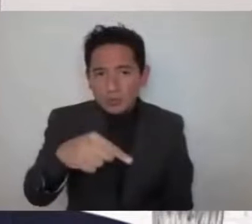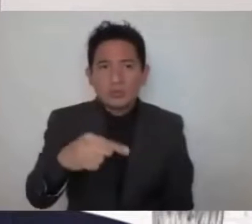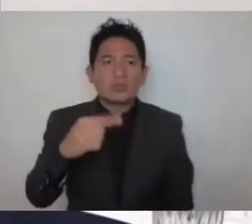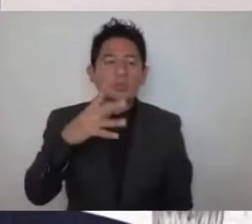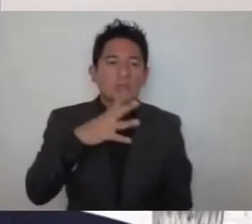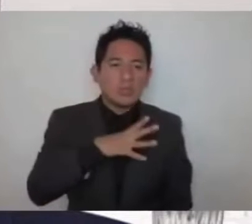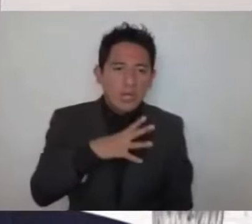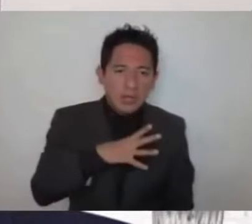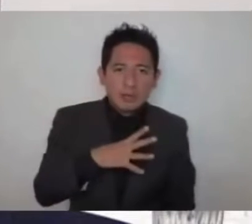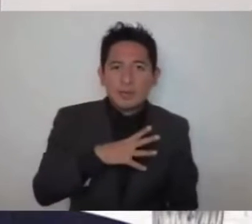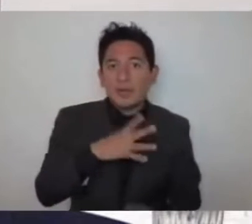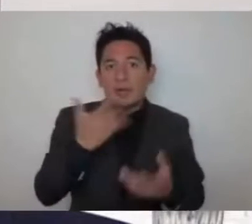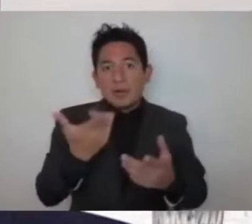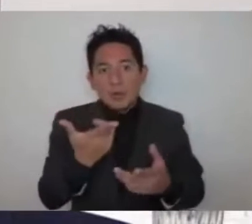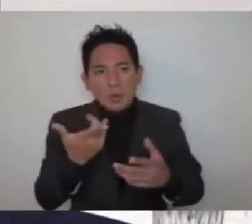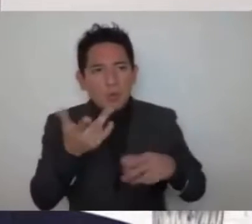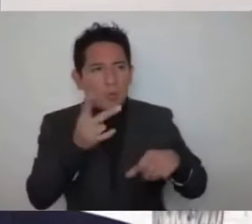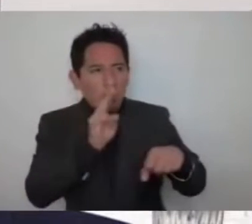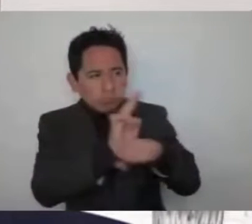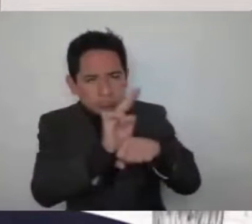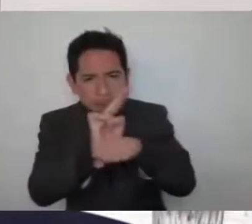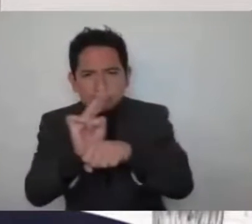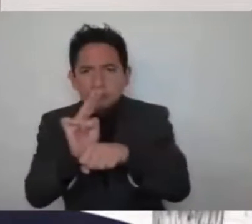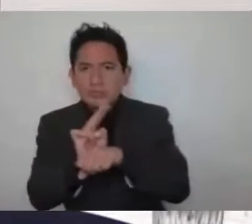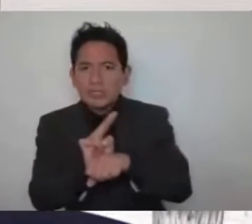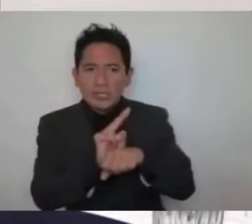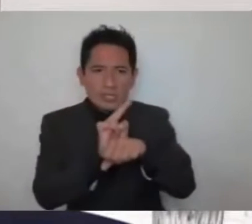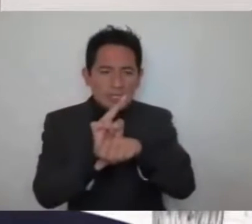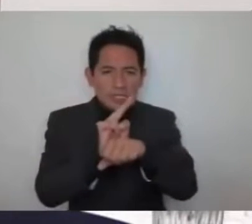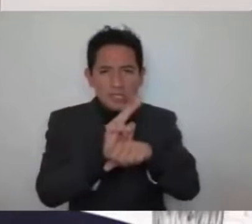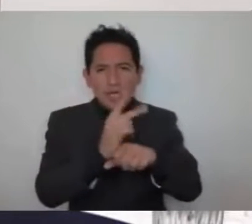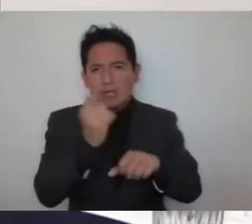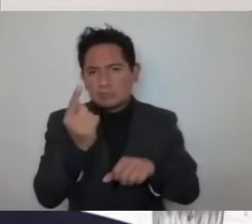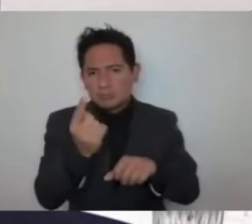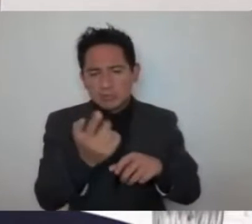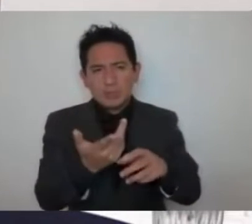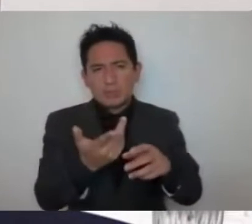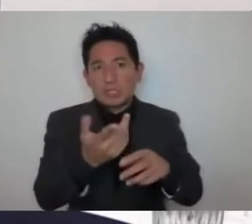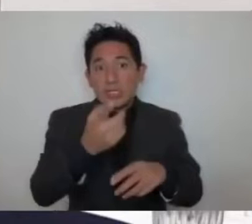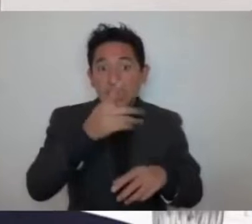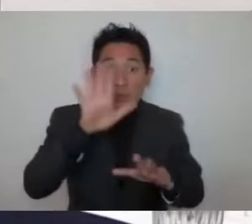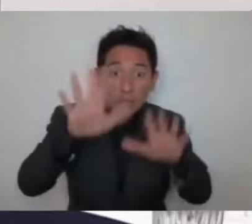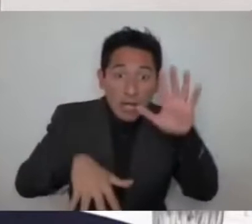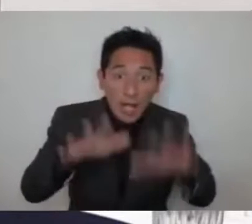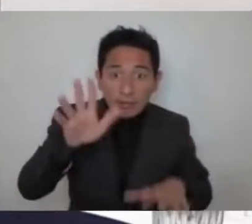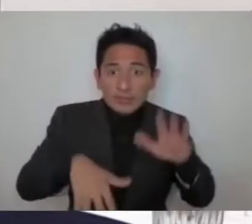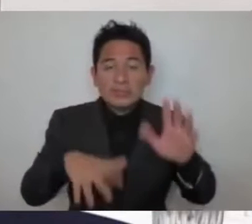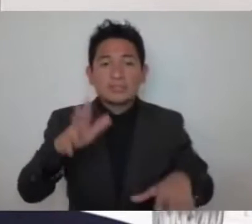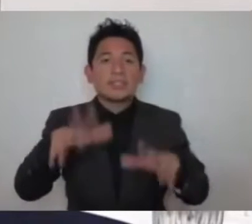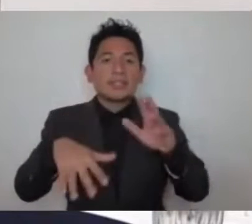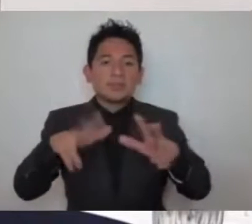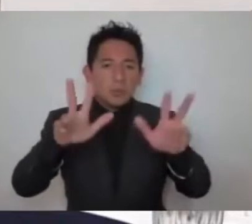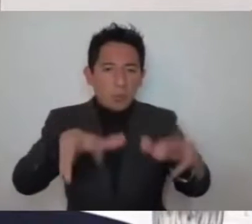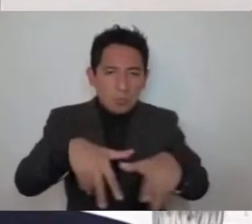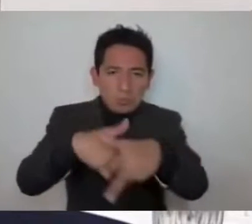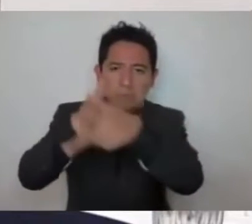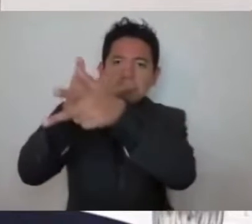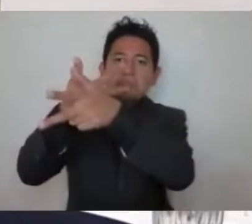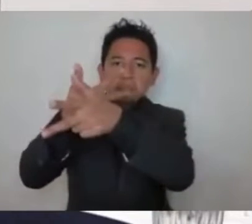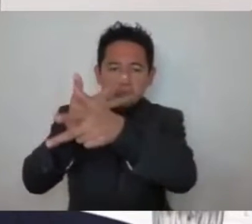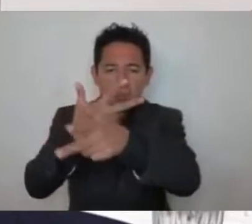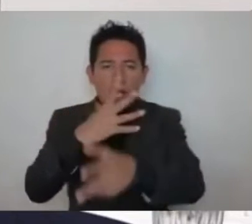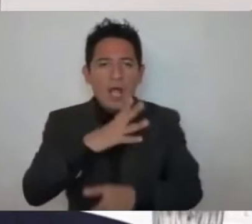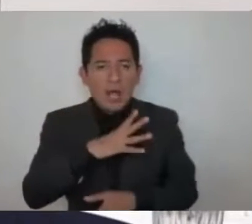forma remota cumpliendo ciertos requisitos uno se preguntaría En qué casos se va a acreditar O se va a